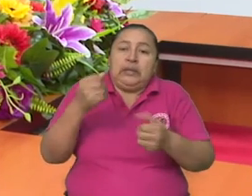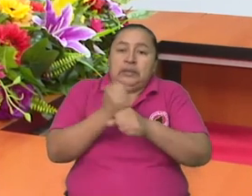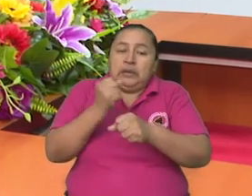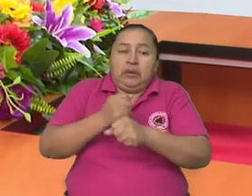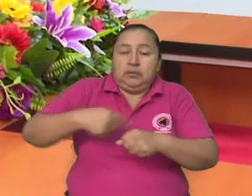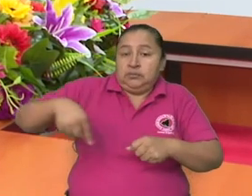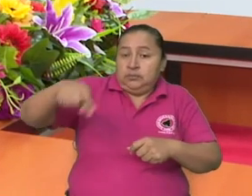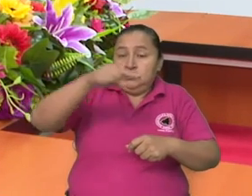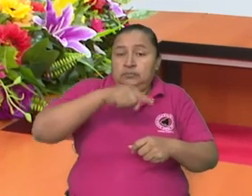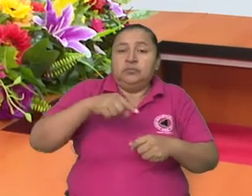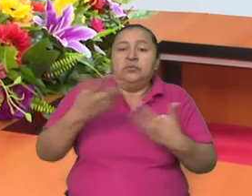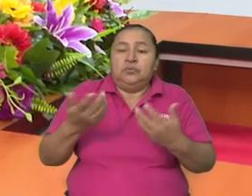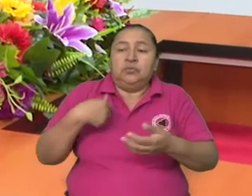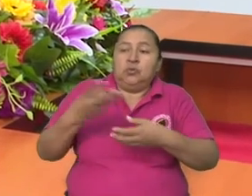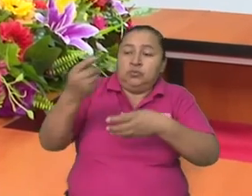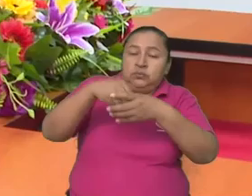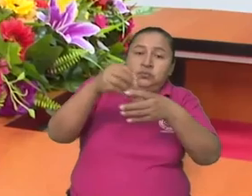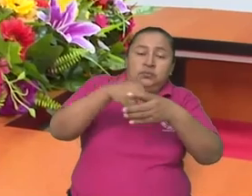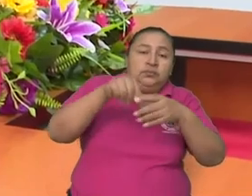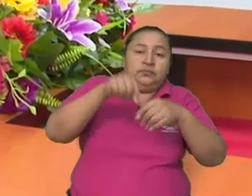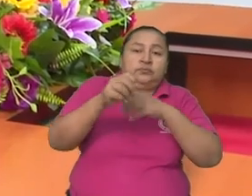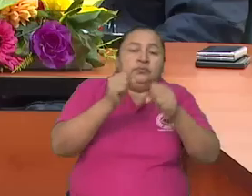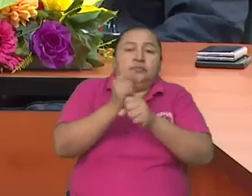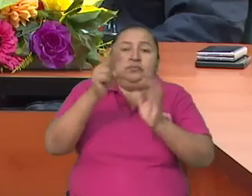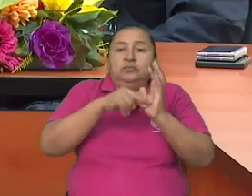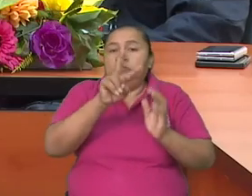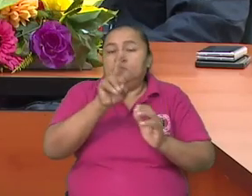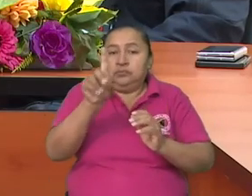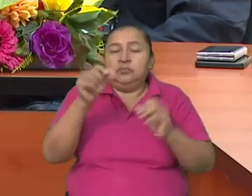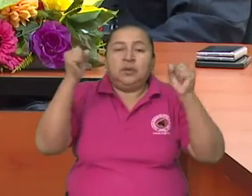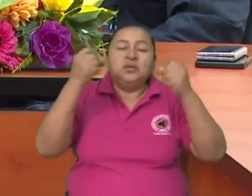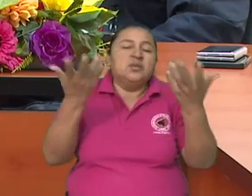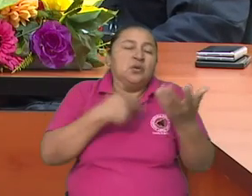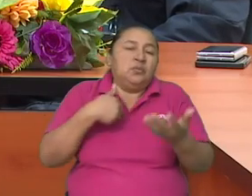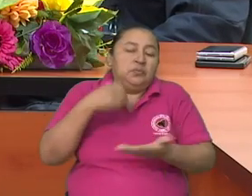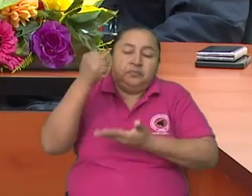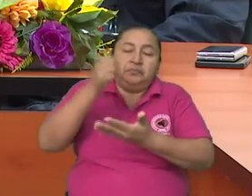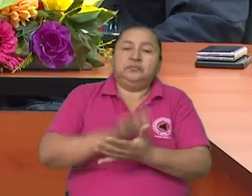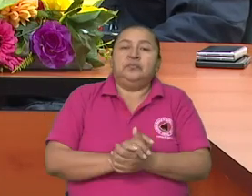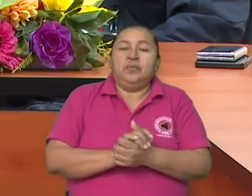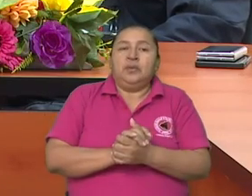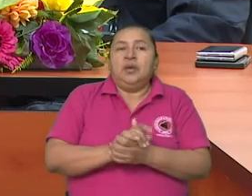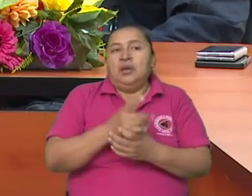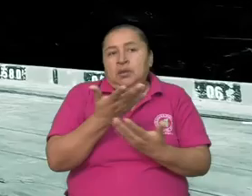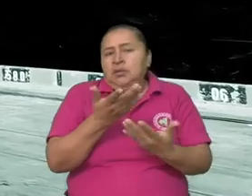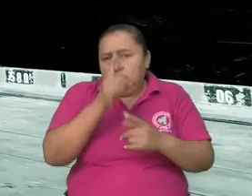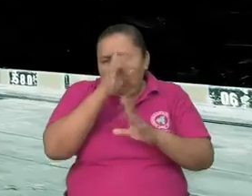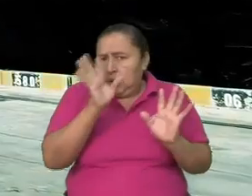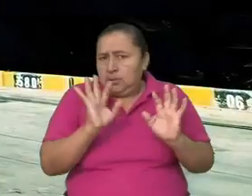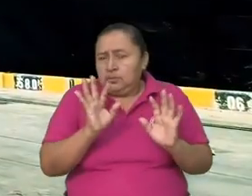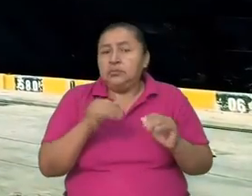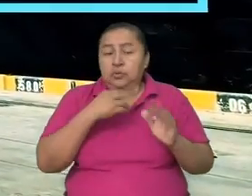y pues los réditos que obtuvo la empresa portuaria en el año 2021. Claro, para nosotros